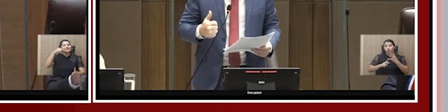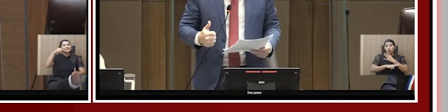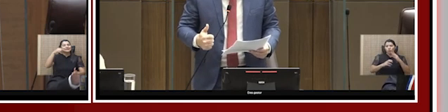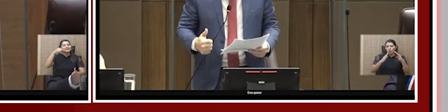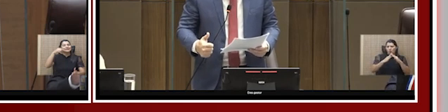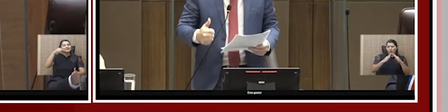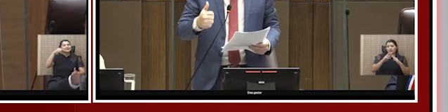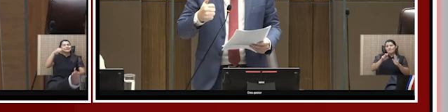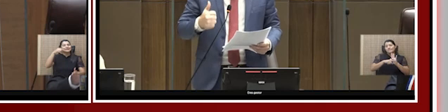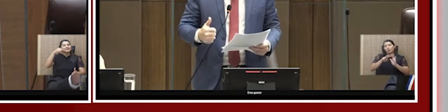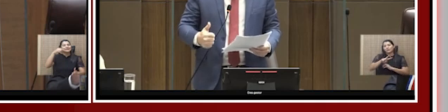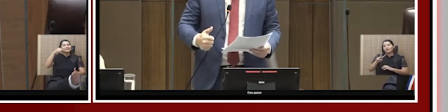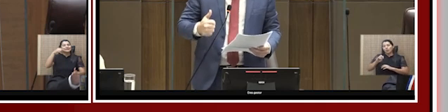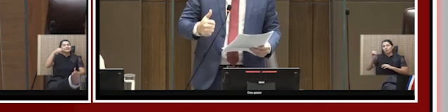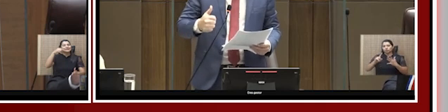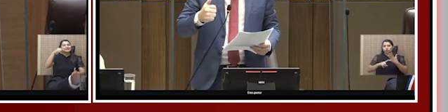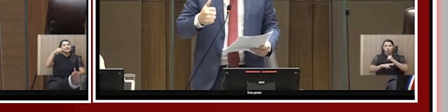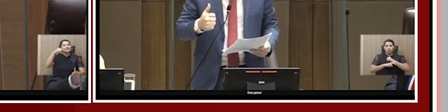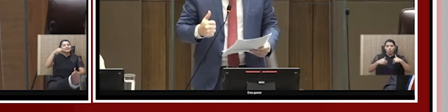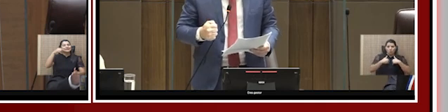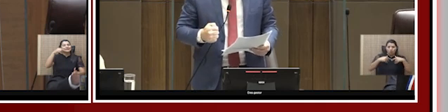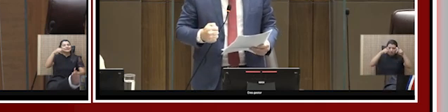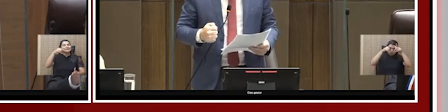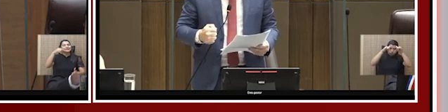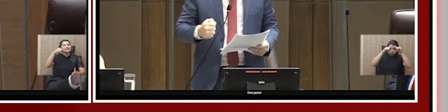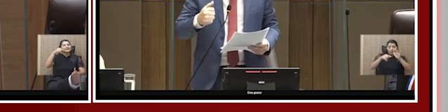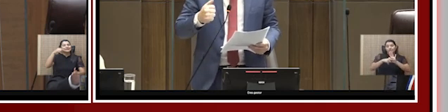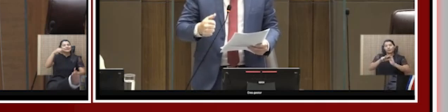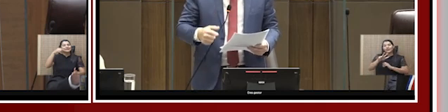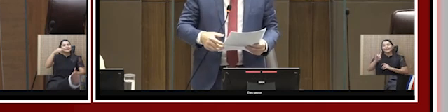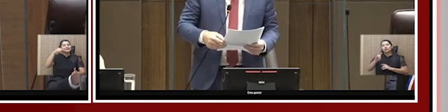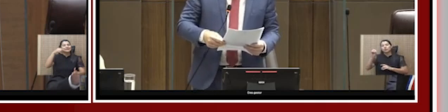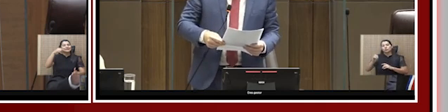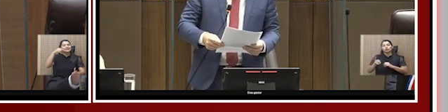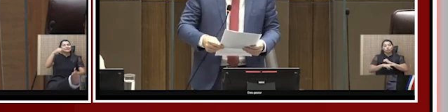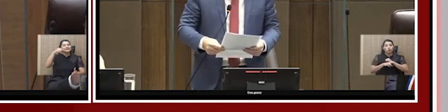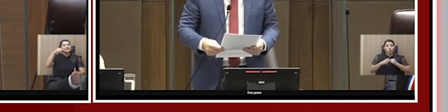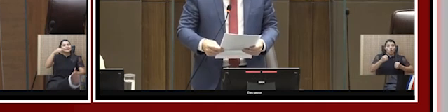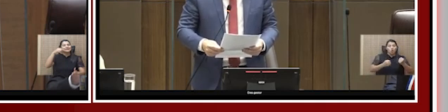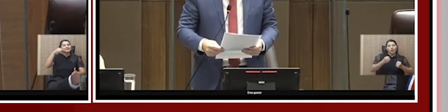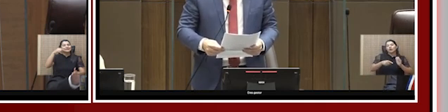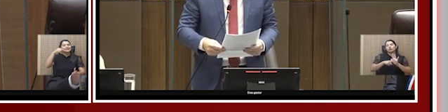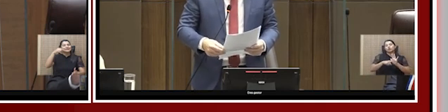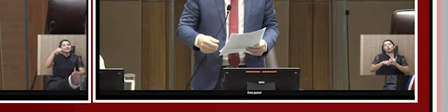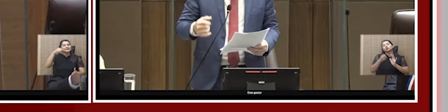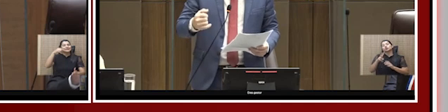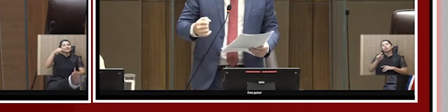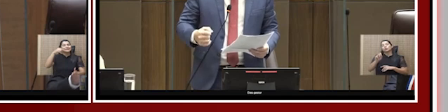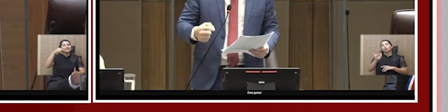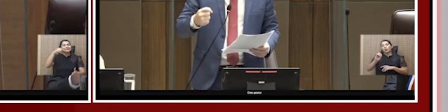menos 22%, robo de ganado, menos 38%, tacha de vehículos, menos